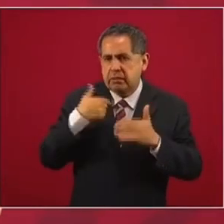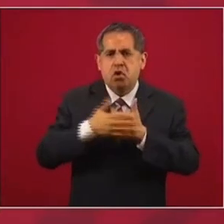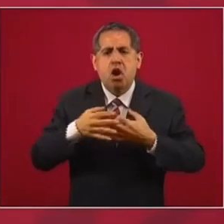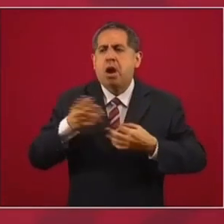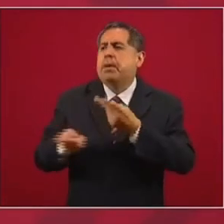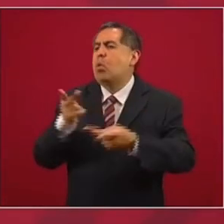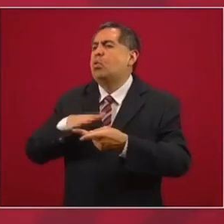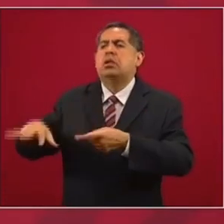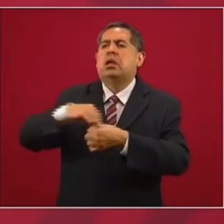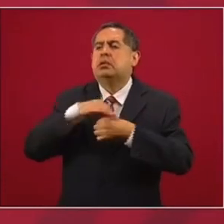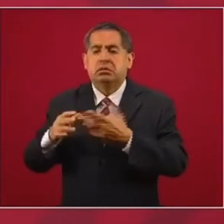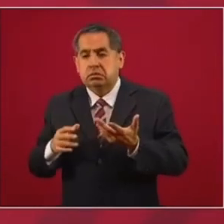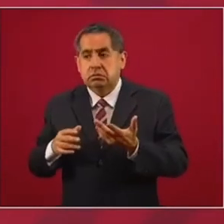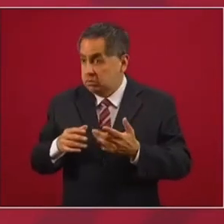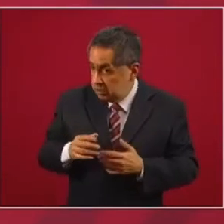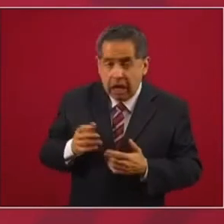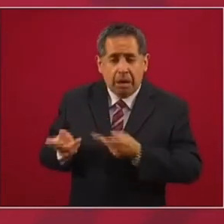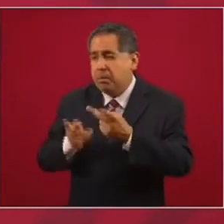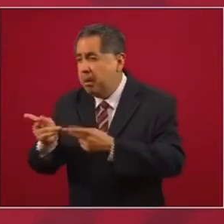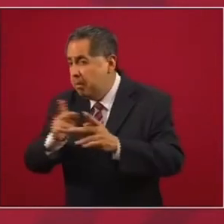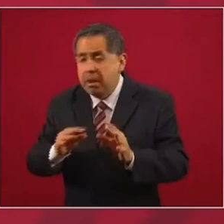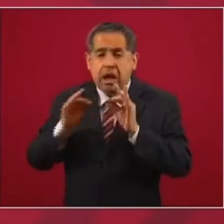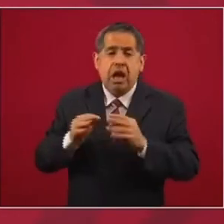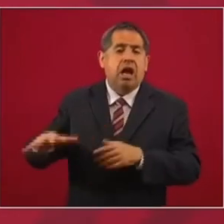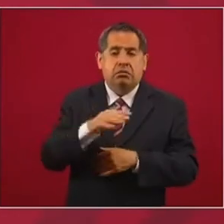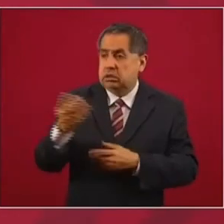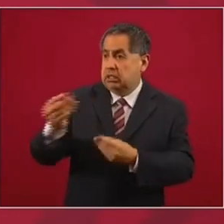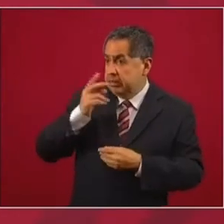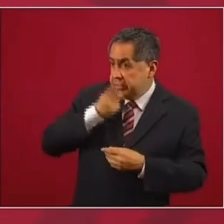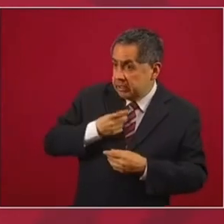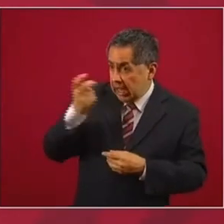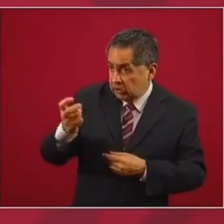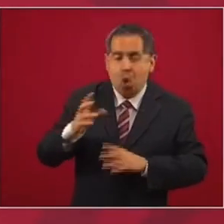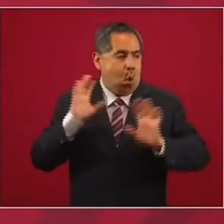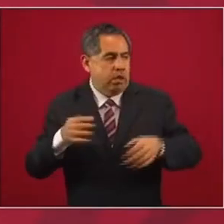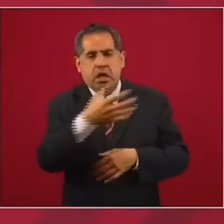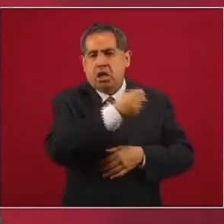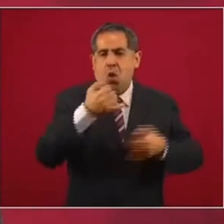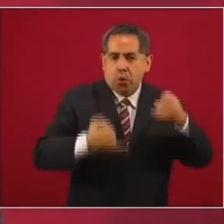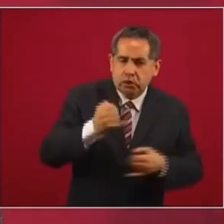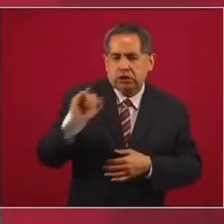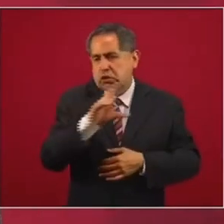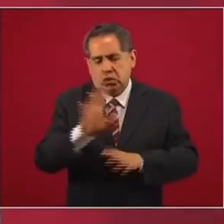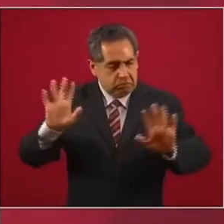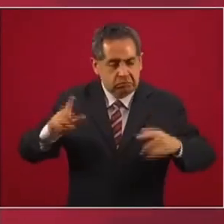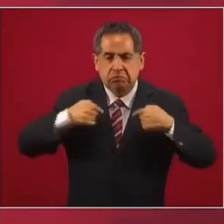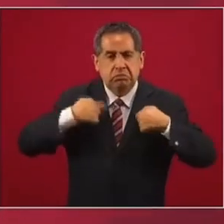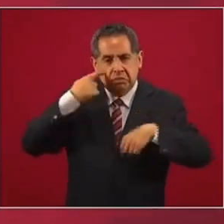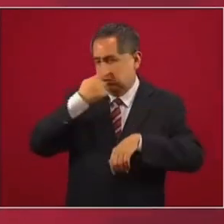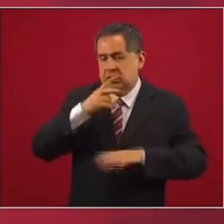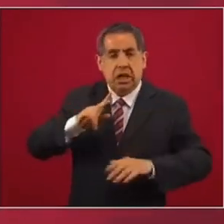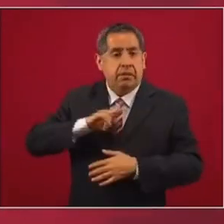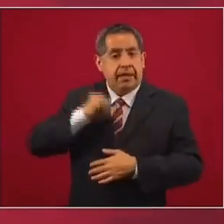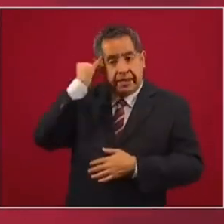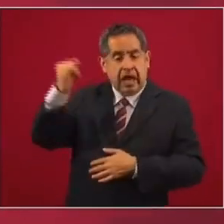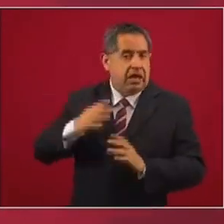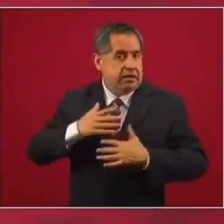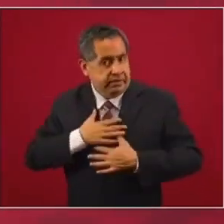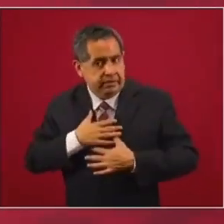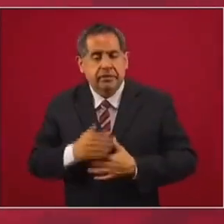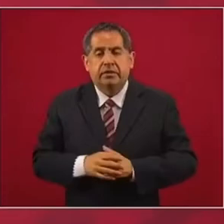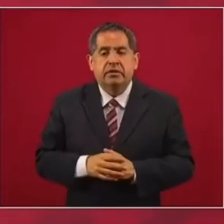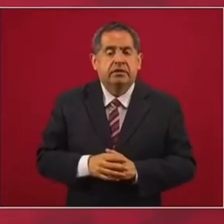llevar a cabo una consulta, se celebra la consulta y es lo que decida el pueblo. Yo soy de la idea de